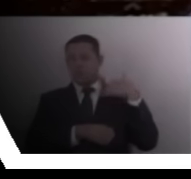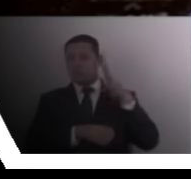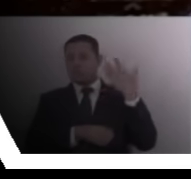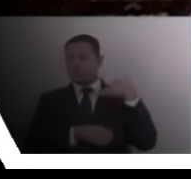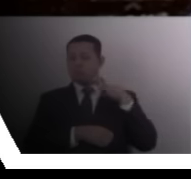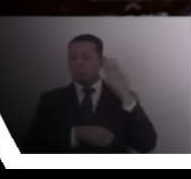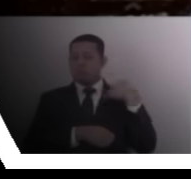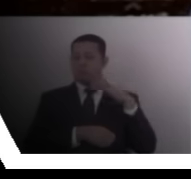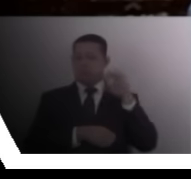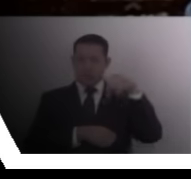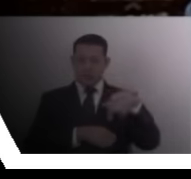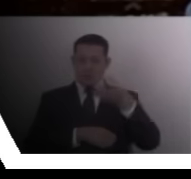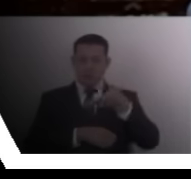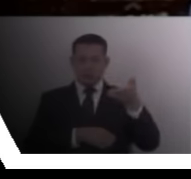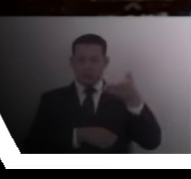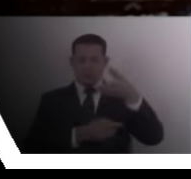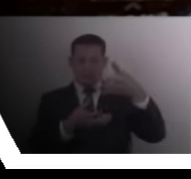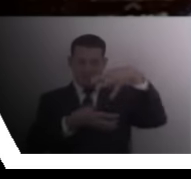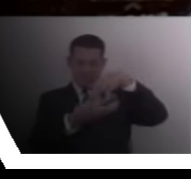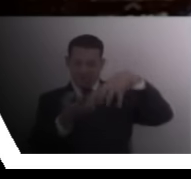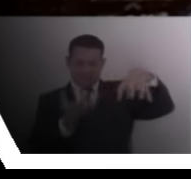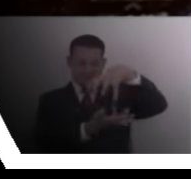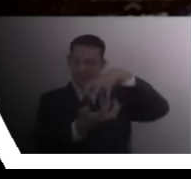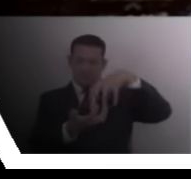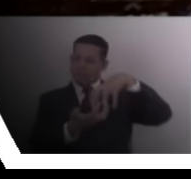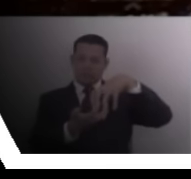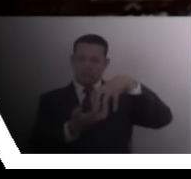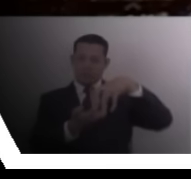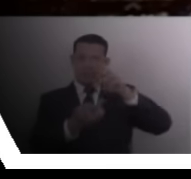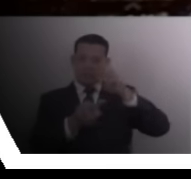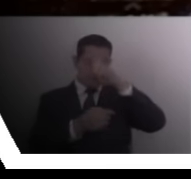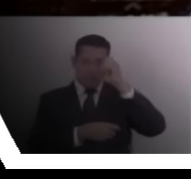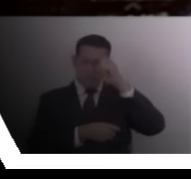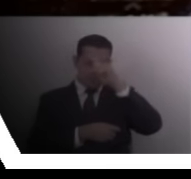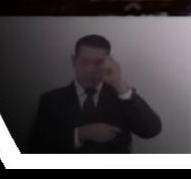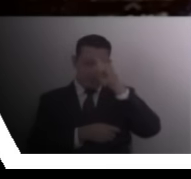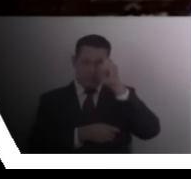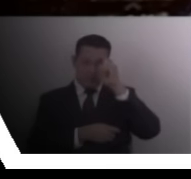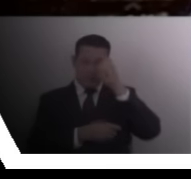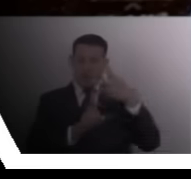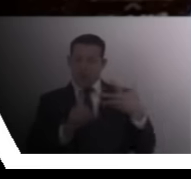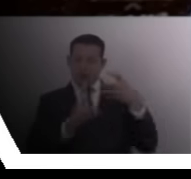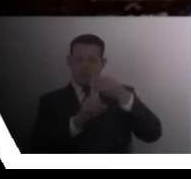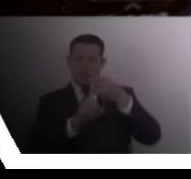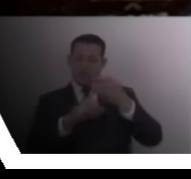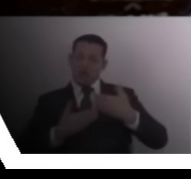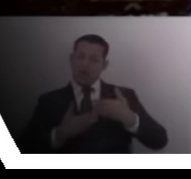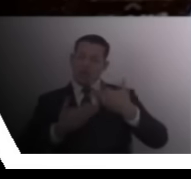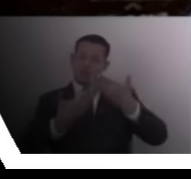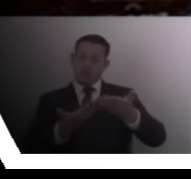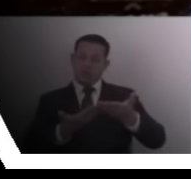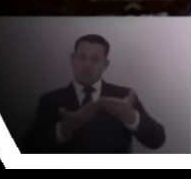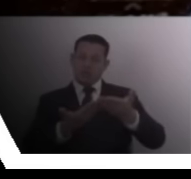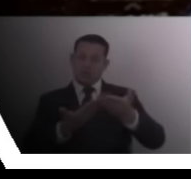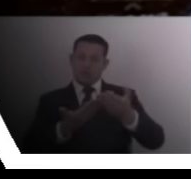acostumbrados a que estas cosas no se mezclaron, porque evidentemente no se trabajaba con el objetivo de